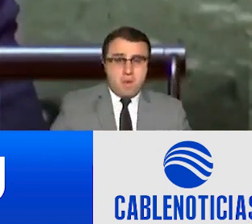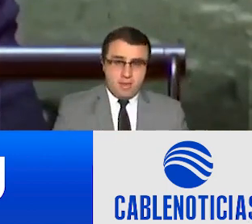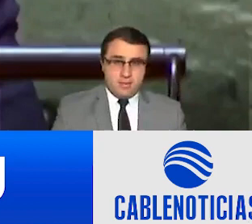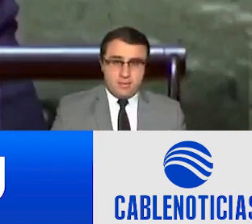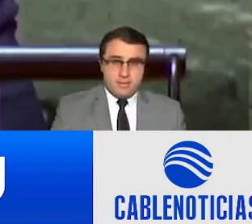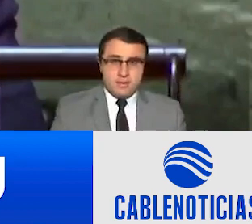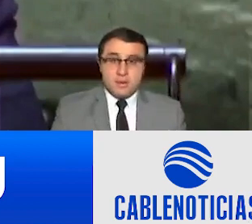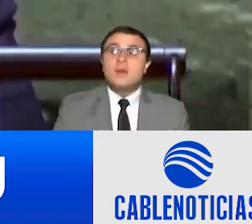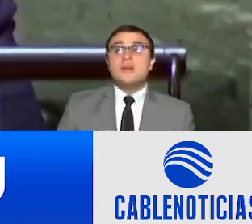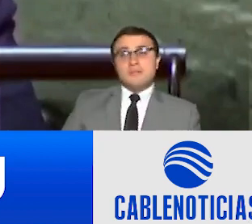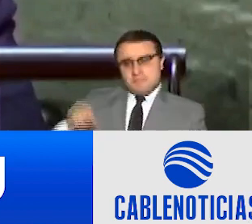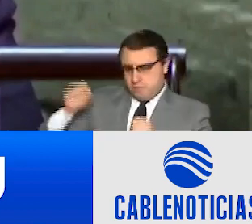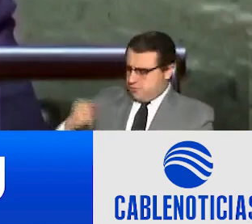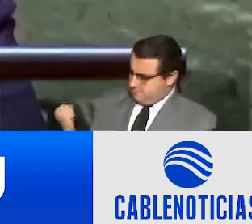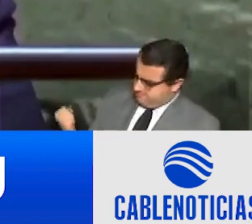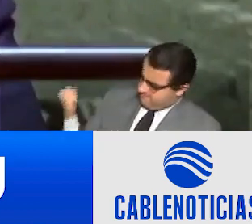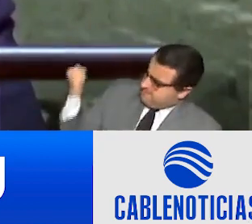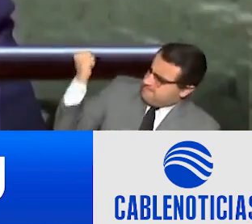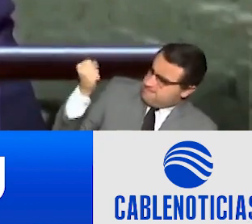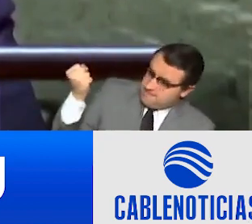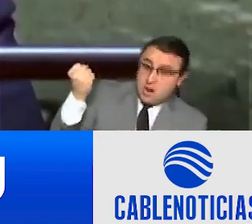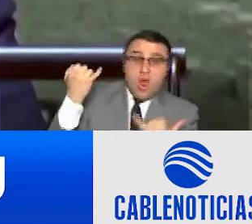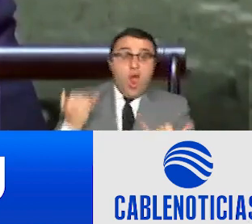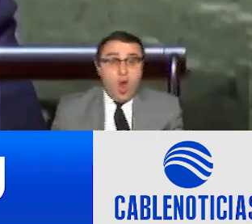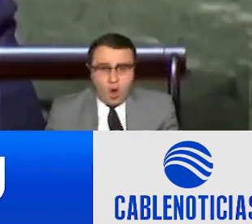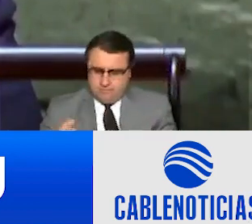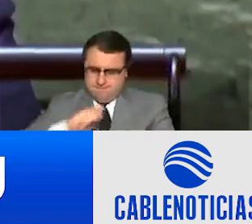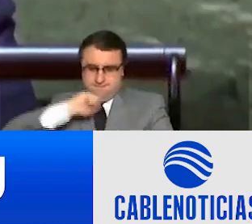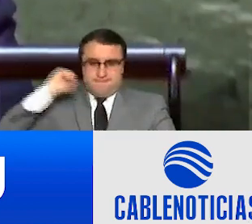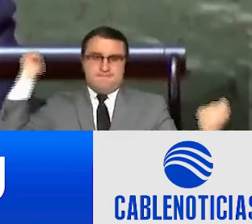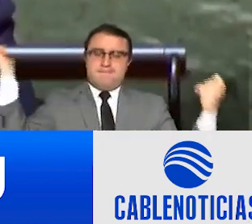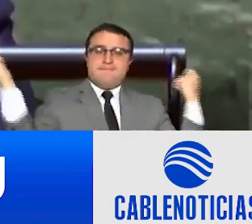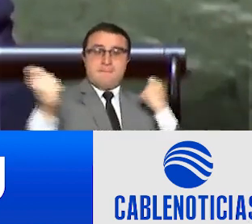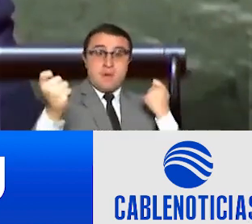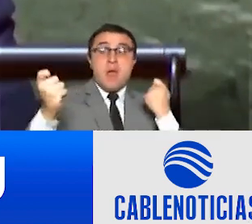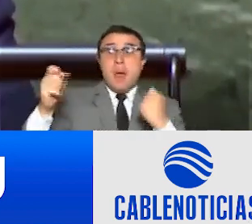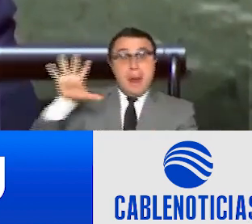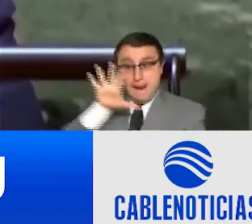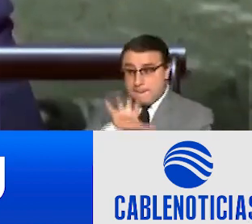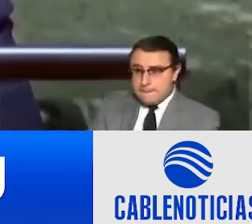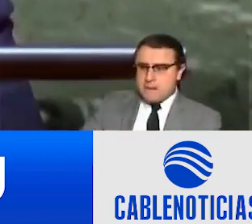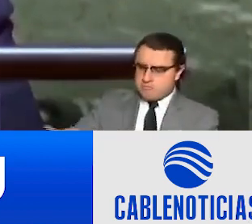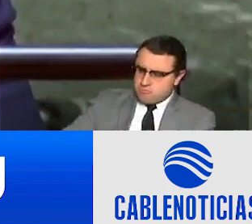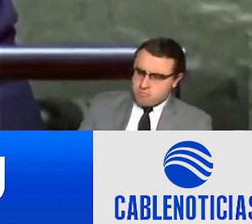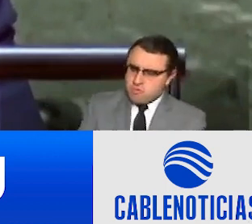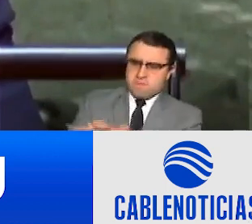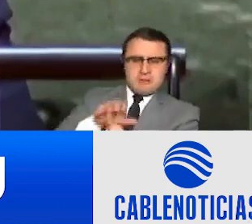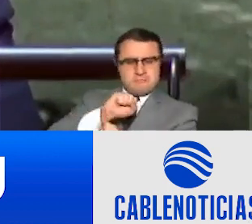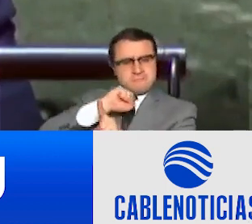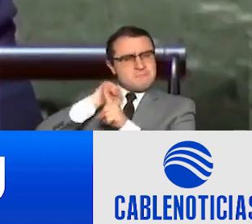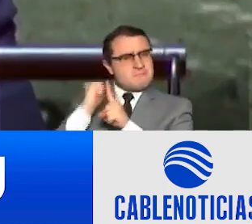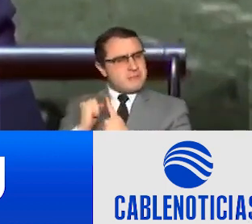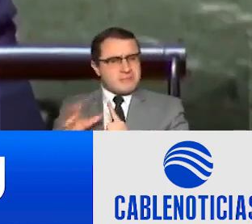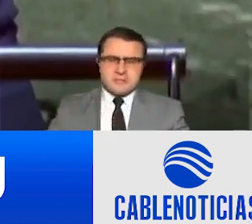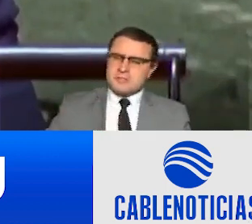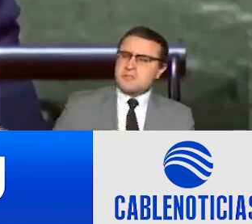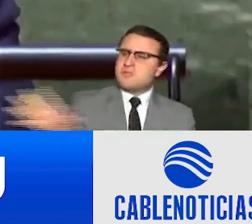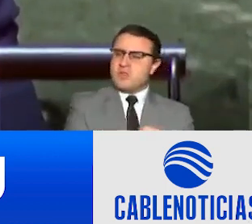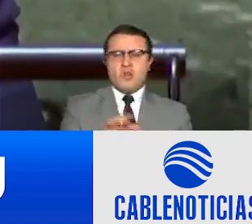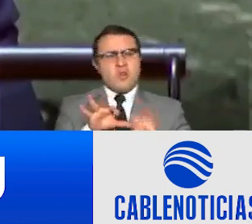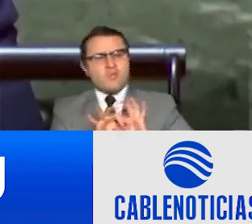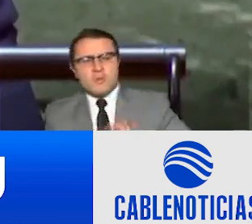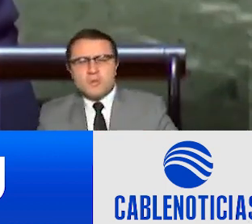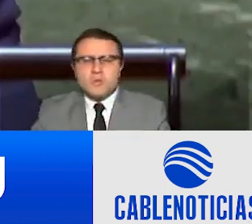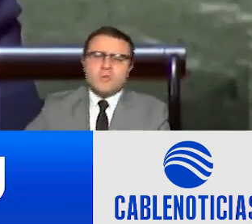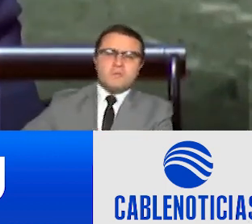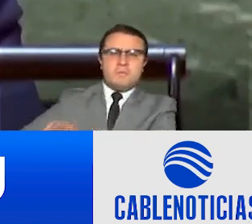financiar la transición que hoy los estados y los movimientos sociales unidos tienen que